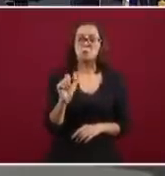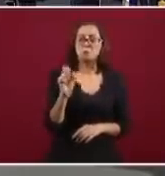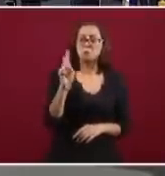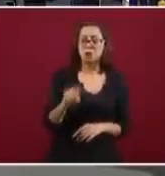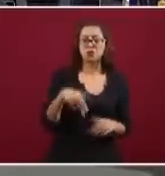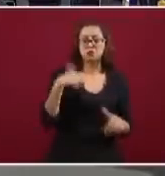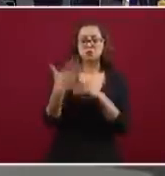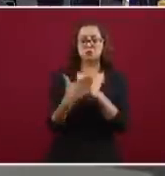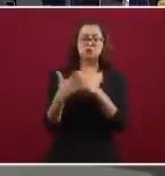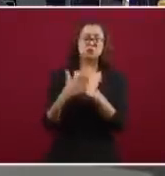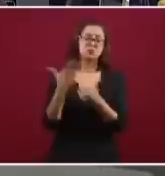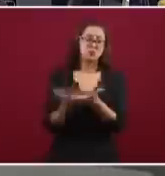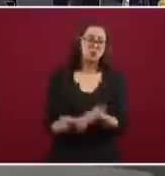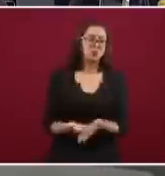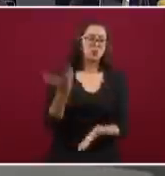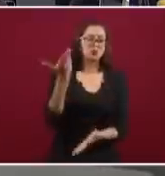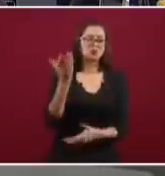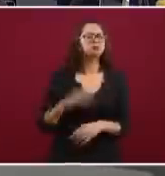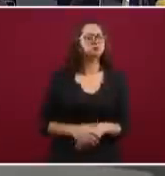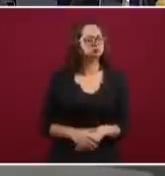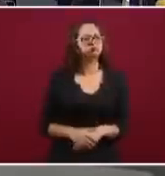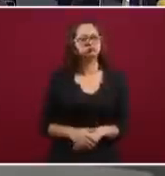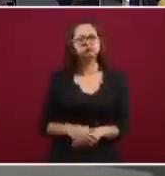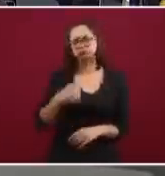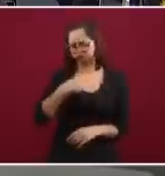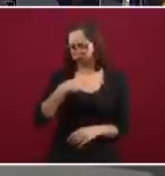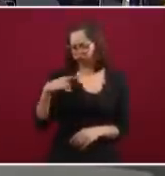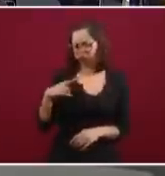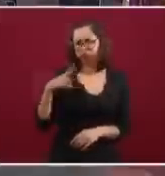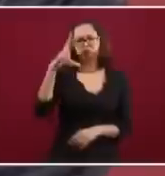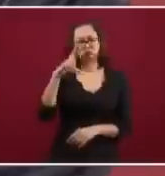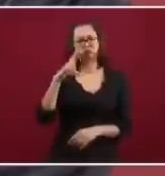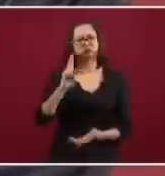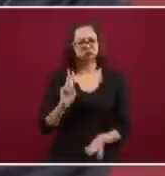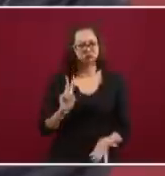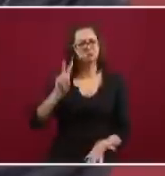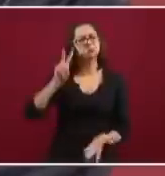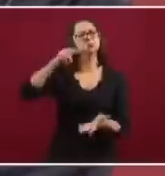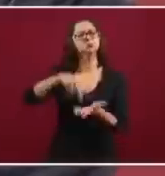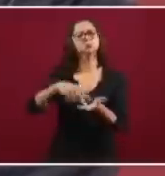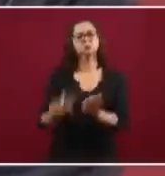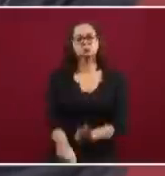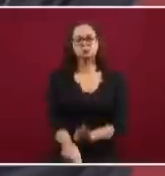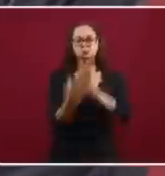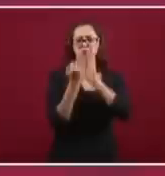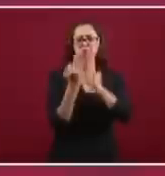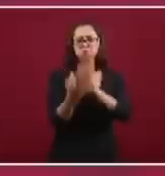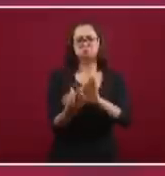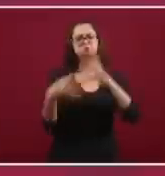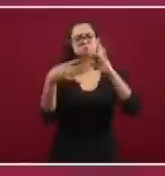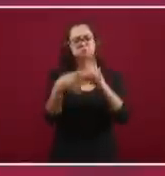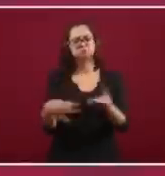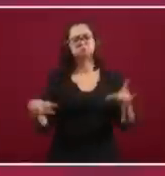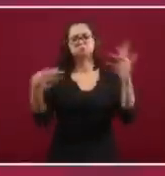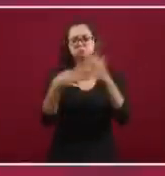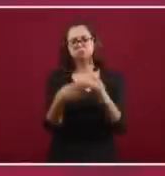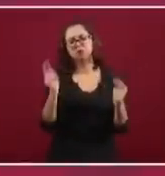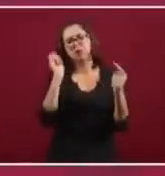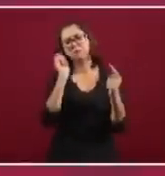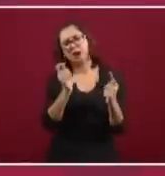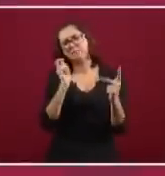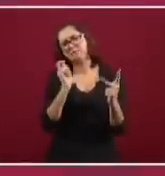va a presentar. Yo estoy dispuesto a comparecer, a explicar, a